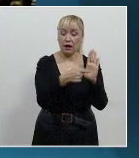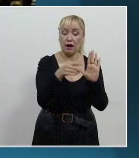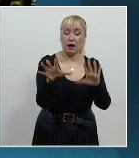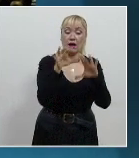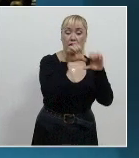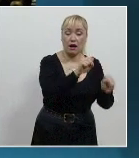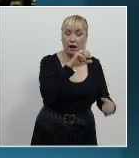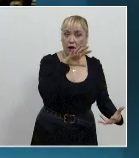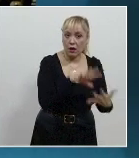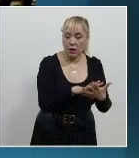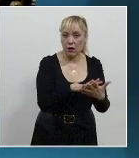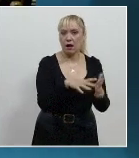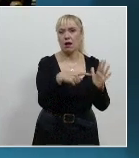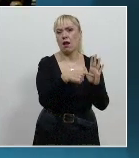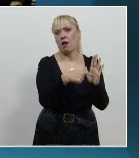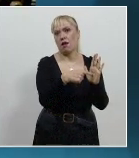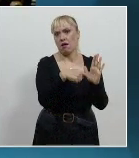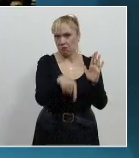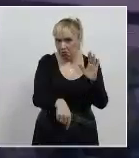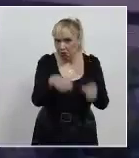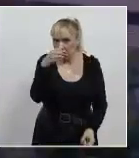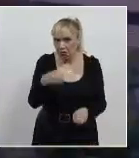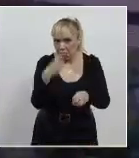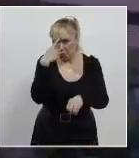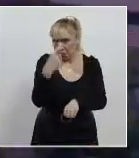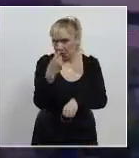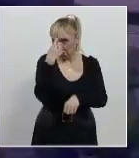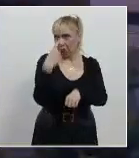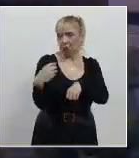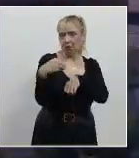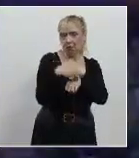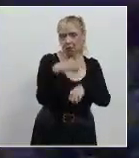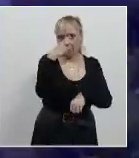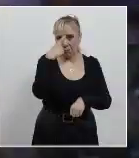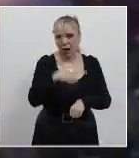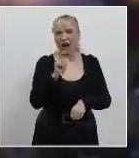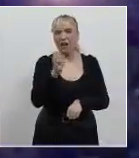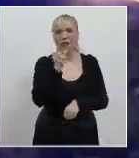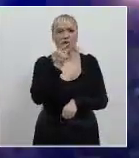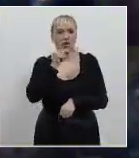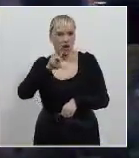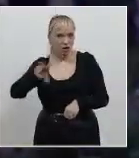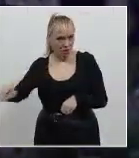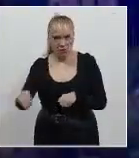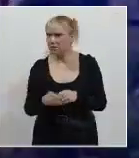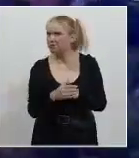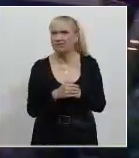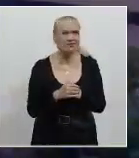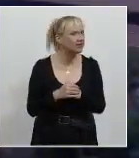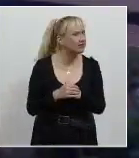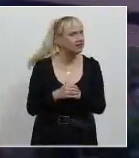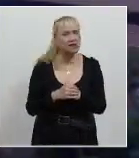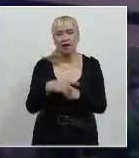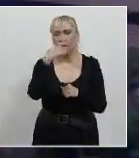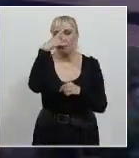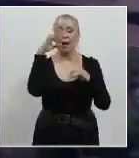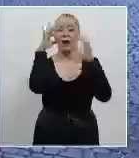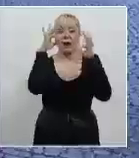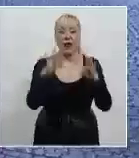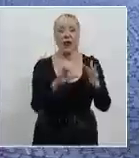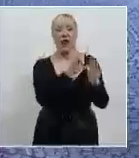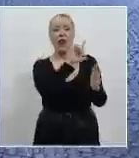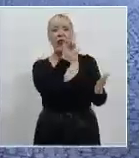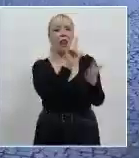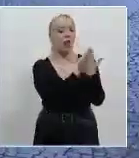preventivos no fueron establecidos por la Corte para dificultar la función policial, sino para darnos certidumbre